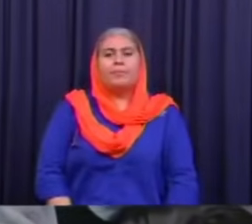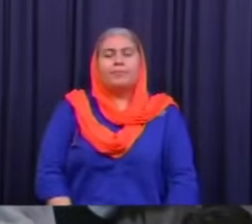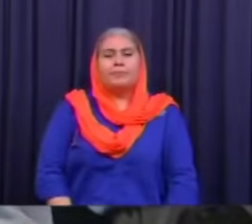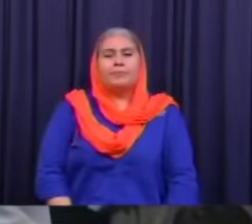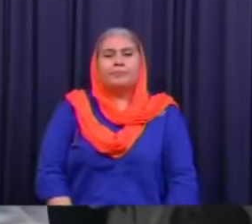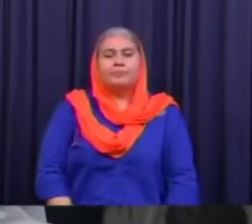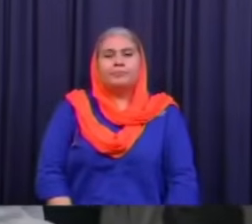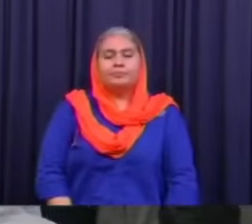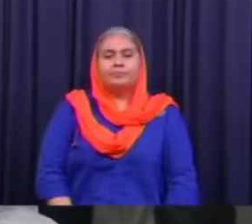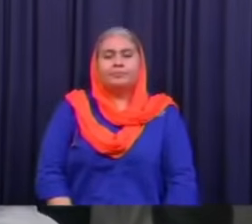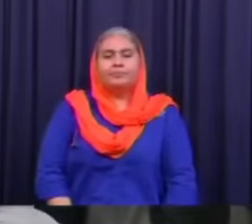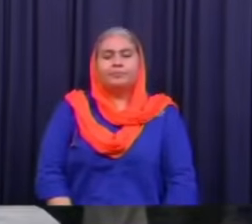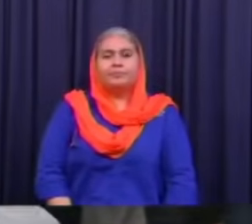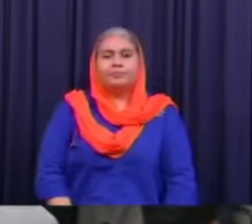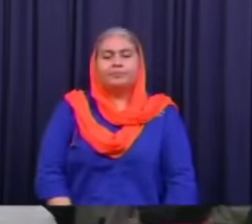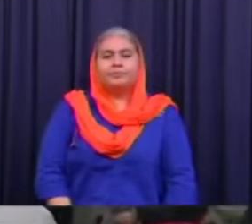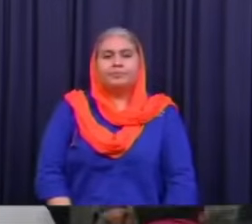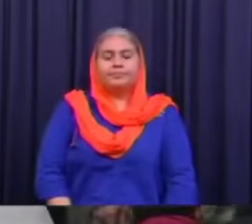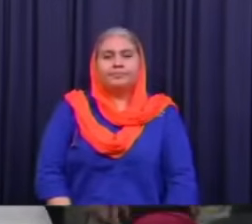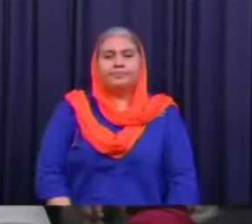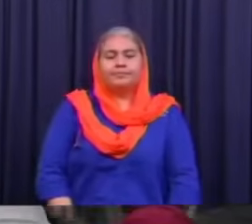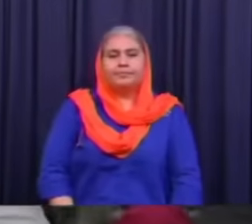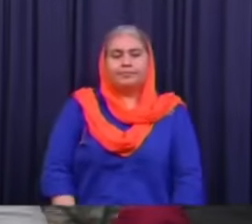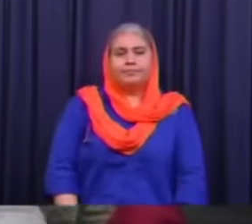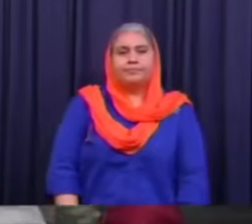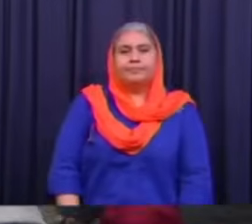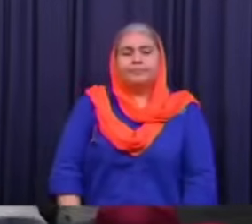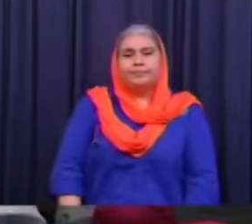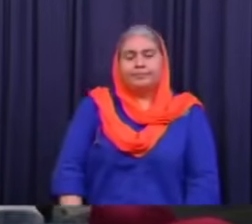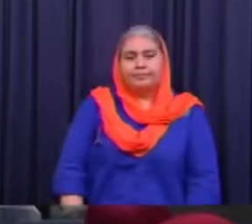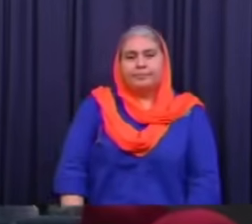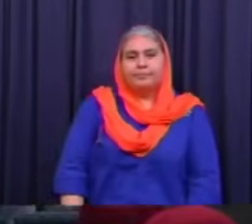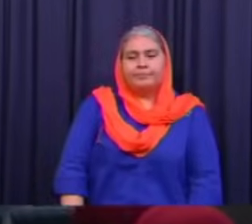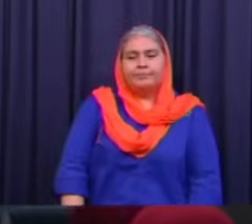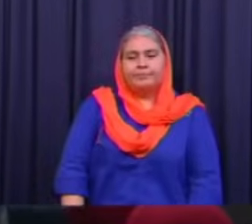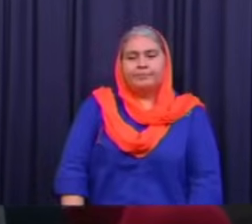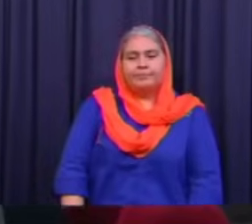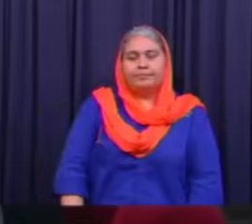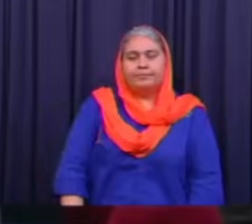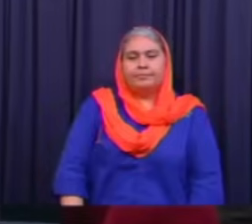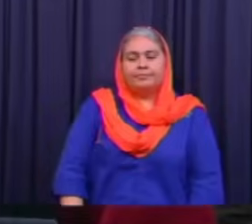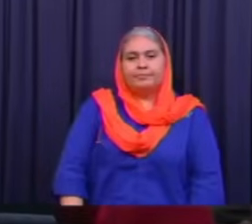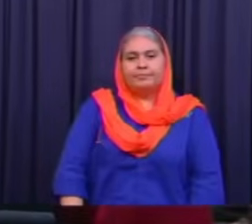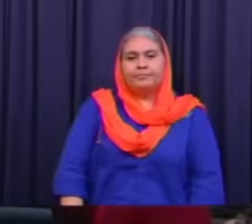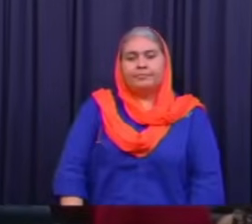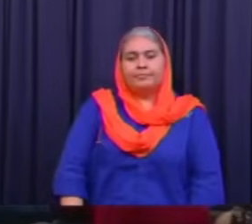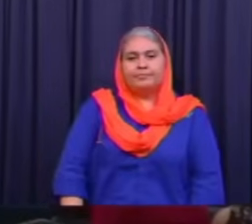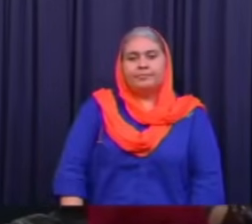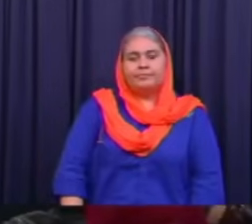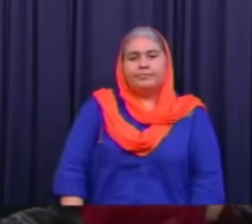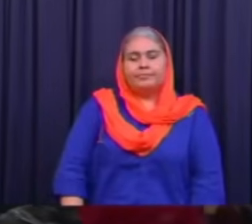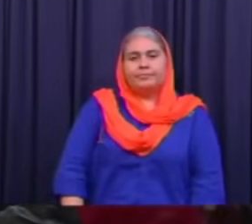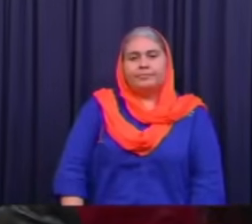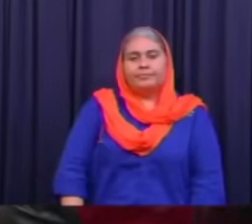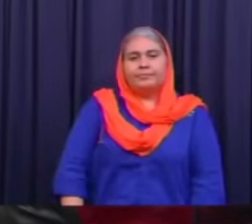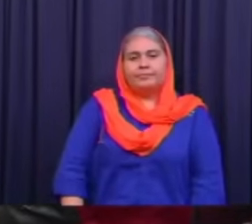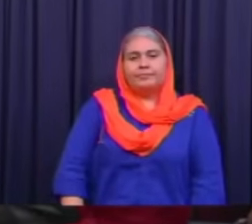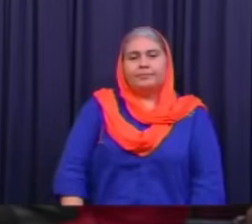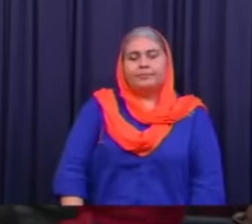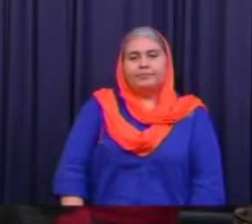Señor alguien más viene esta tarde tan preciosa por allá veo muchos hermanos movilizándose